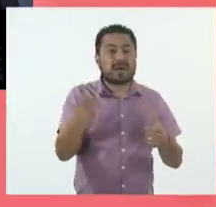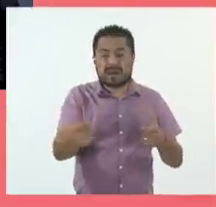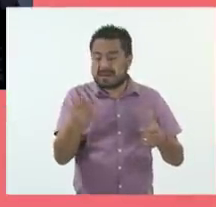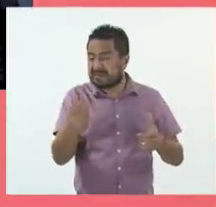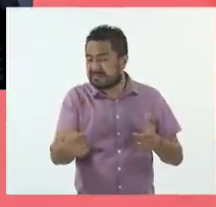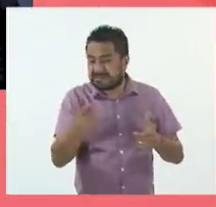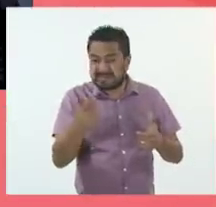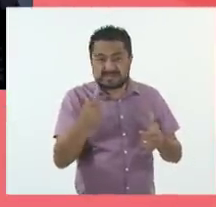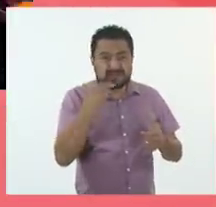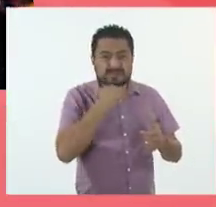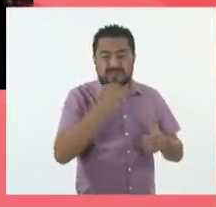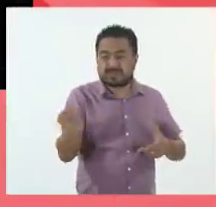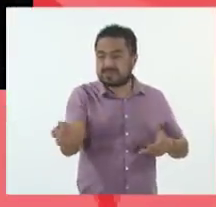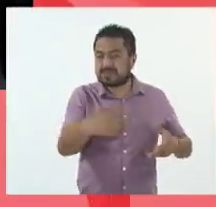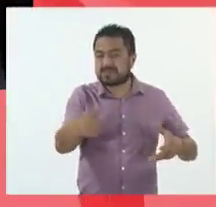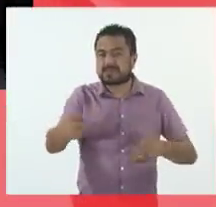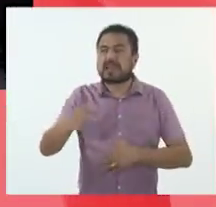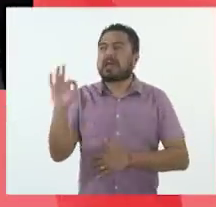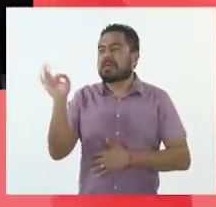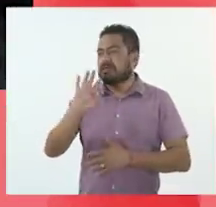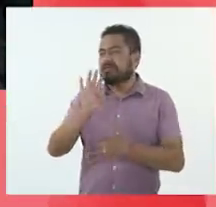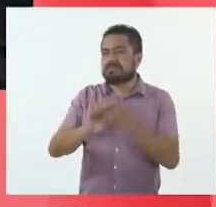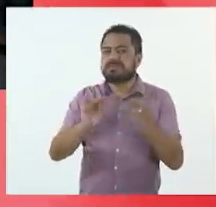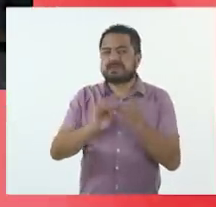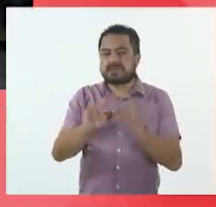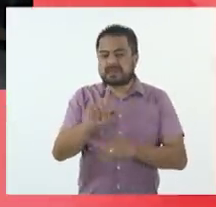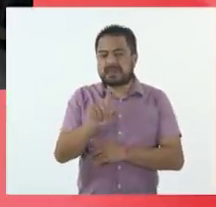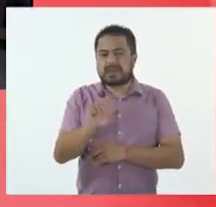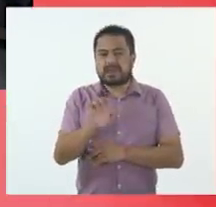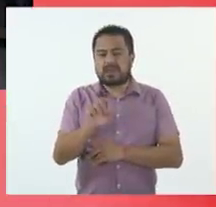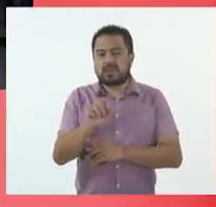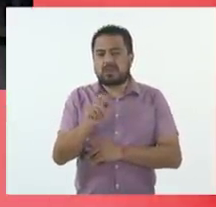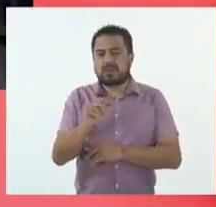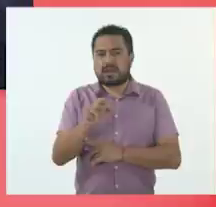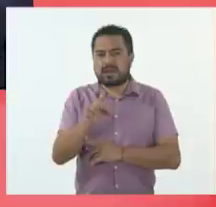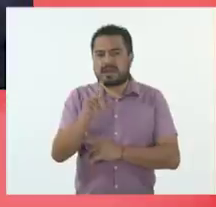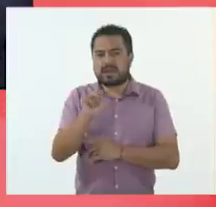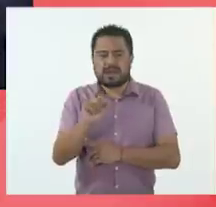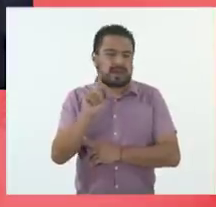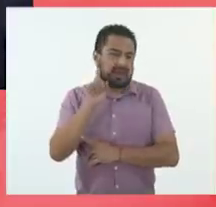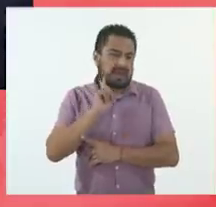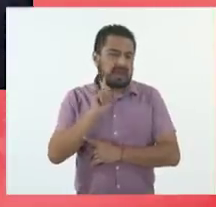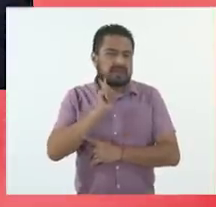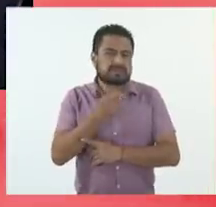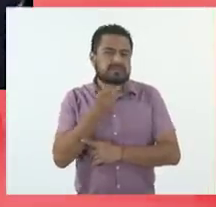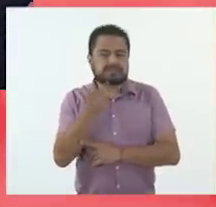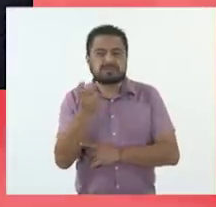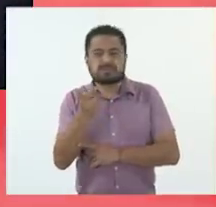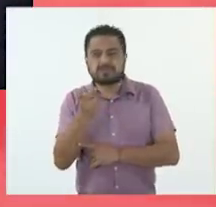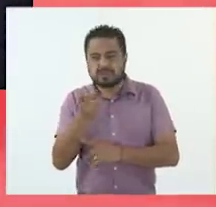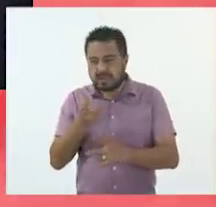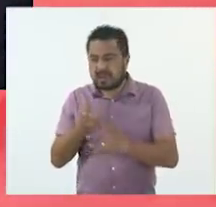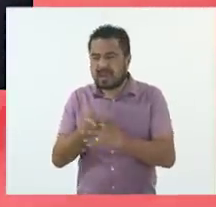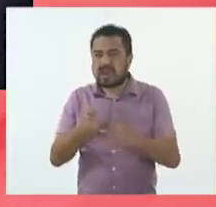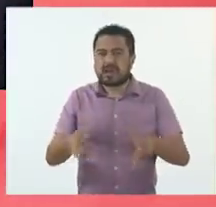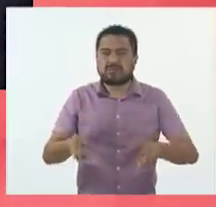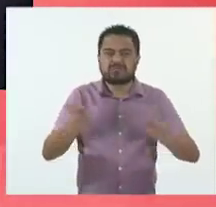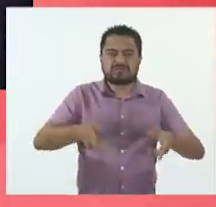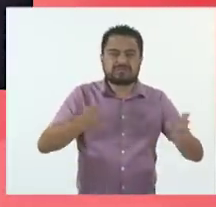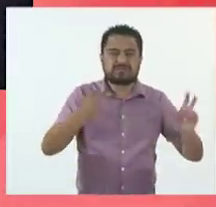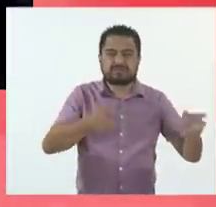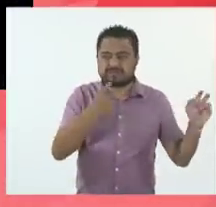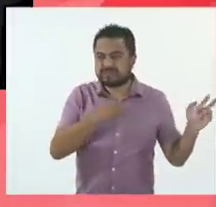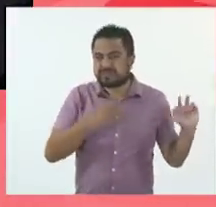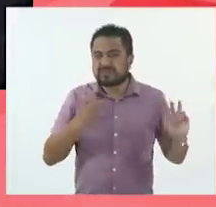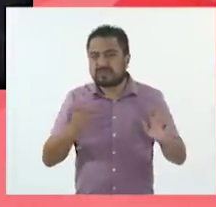que todos pongan algo. ¡Rápido! Se cuenta que Leonarda Martínez, alias La Carambada, fue una asaltante de caminos.